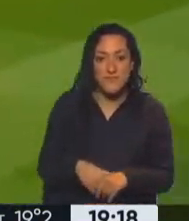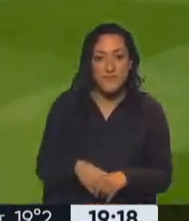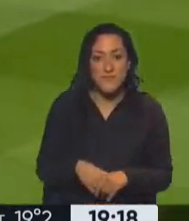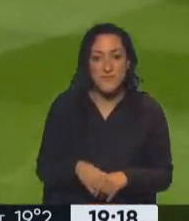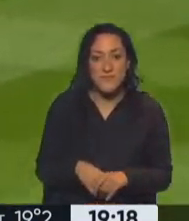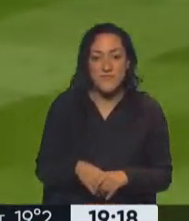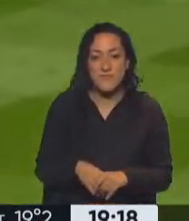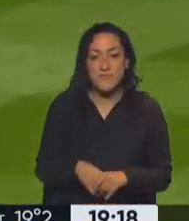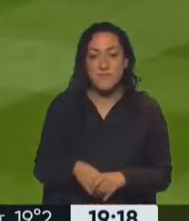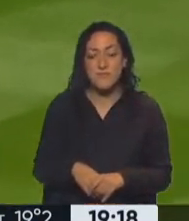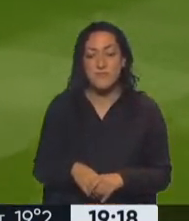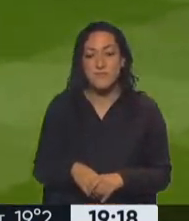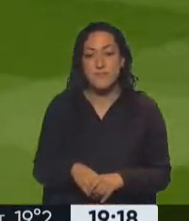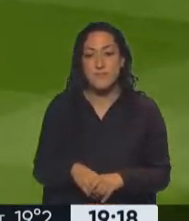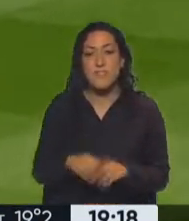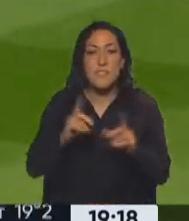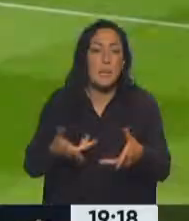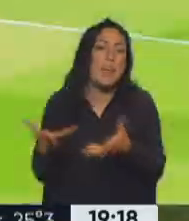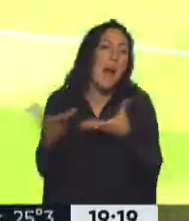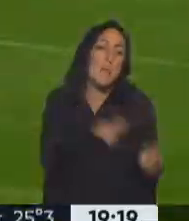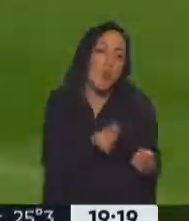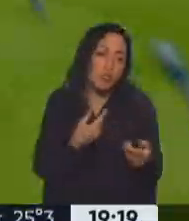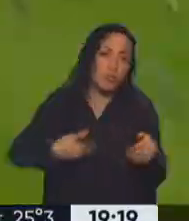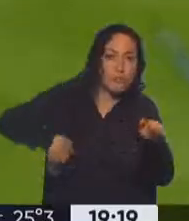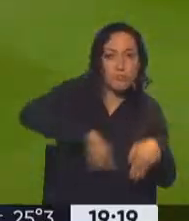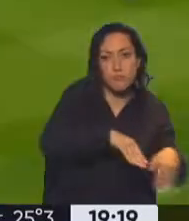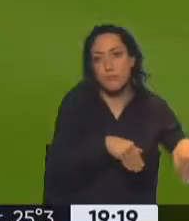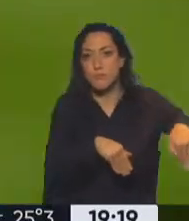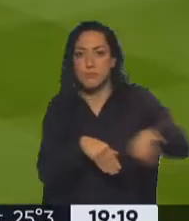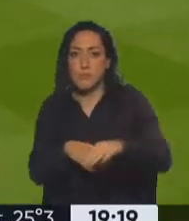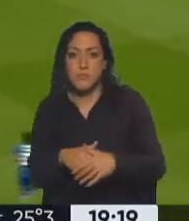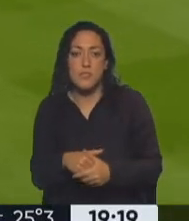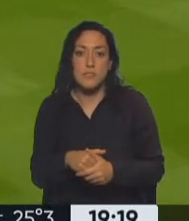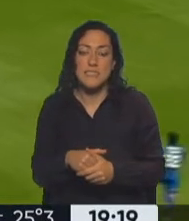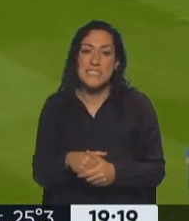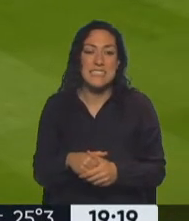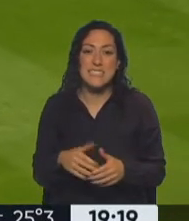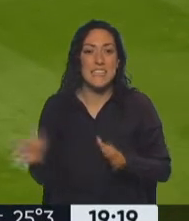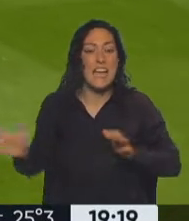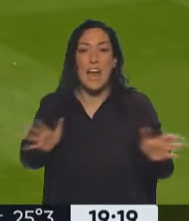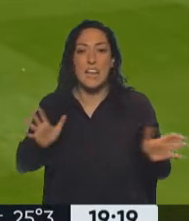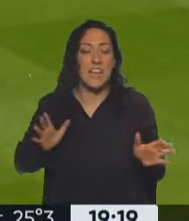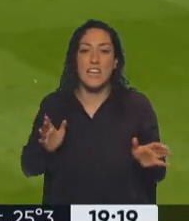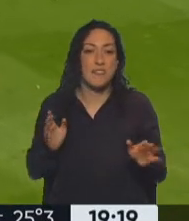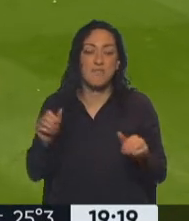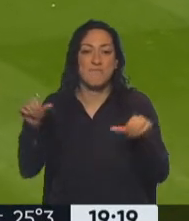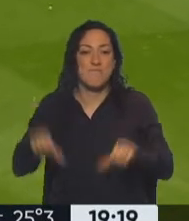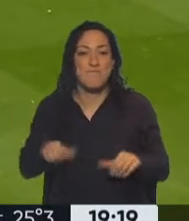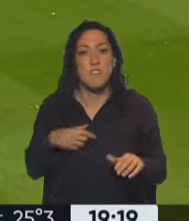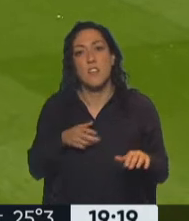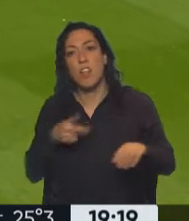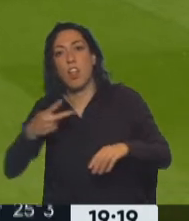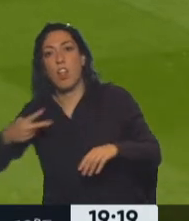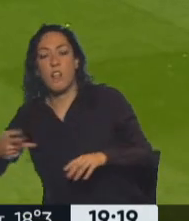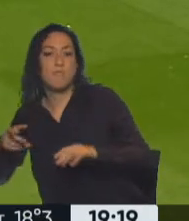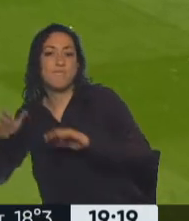también asiste, ¿eh? Con lujo. Y no le alcanzó el pie al arquero, ¿eh? No. Se tiró, pero no llegó. ¿Y esta